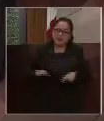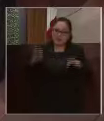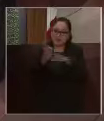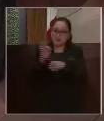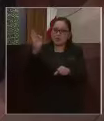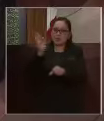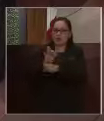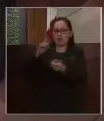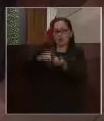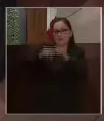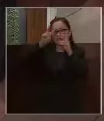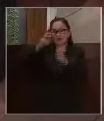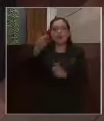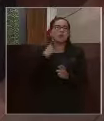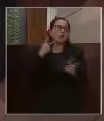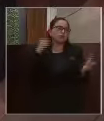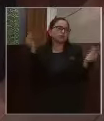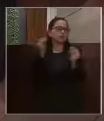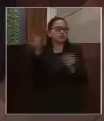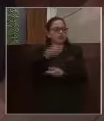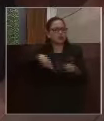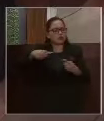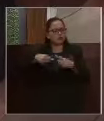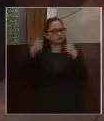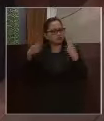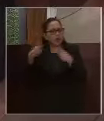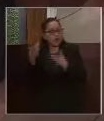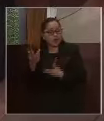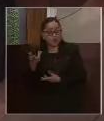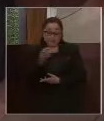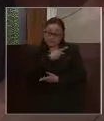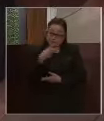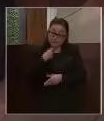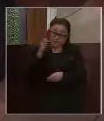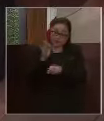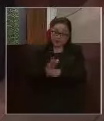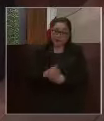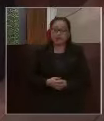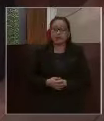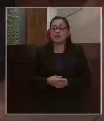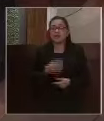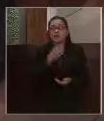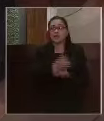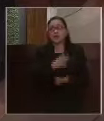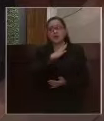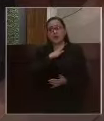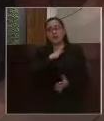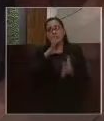debate político y darle su mayor vigor. Apoyo